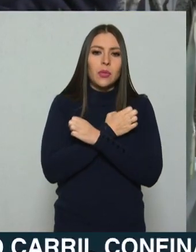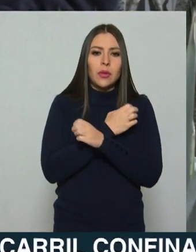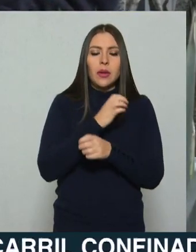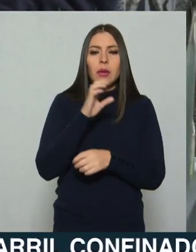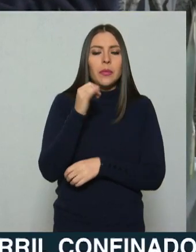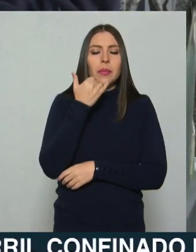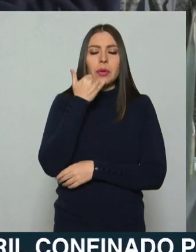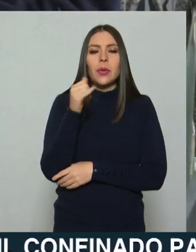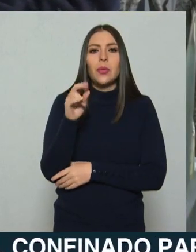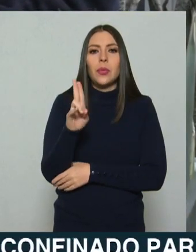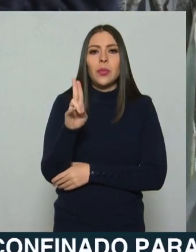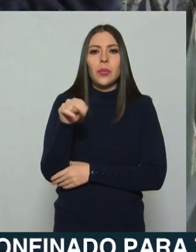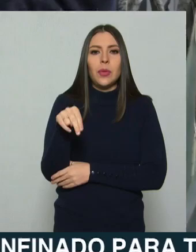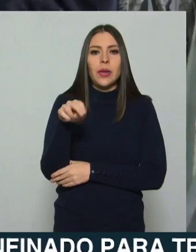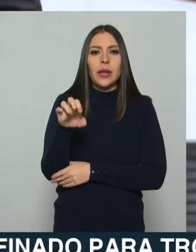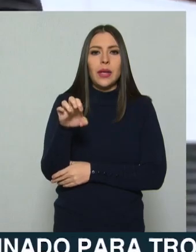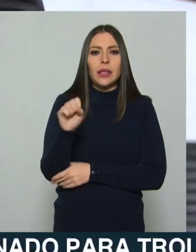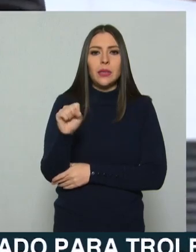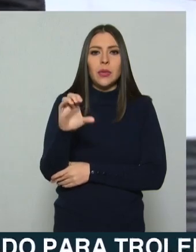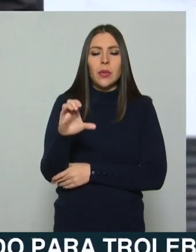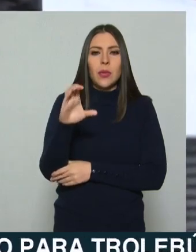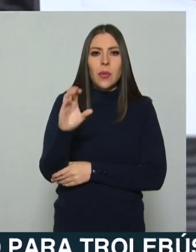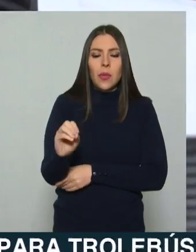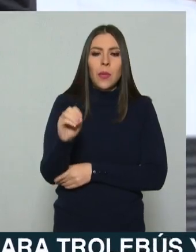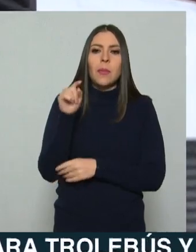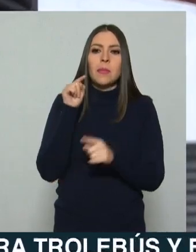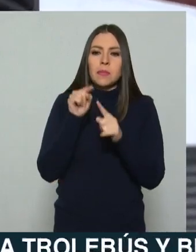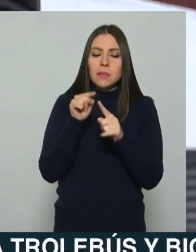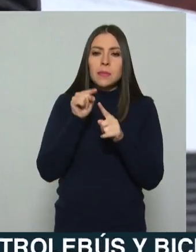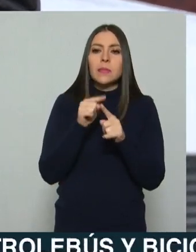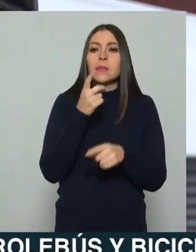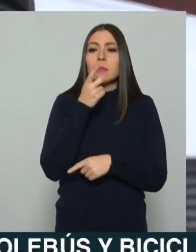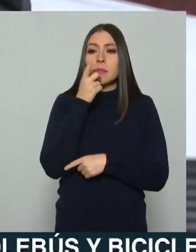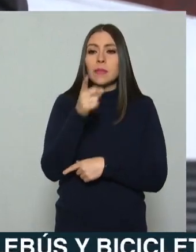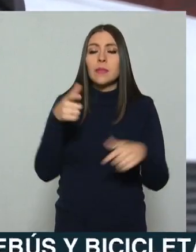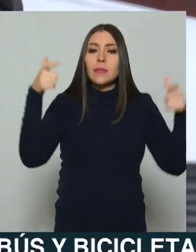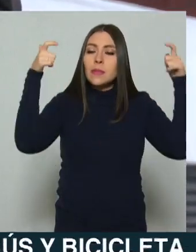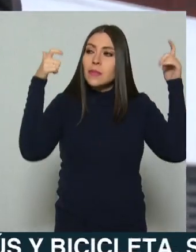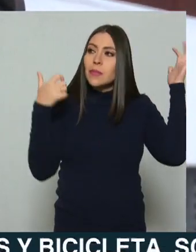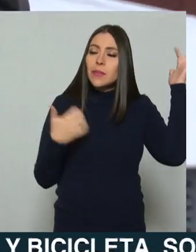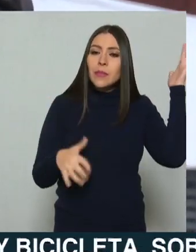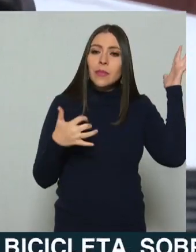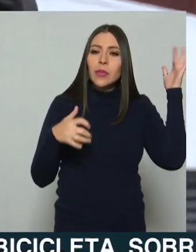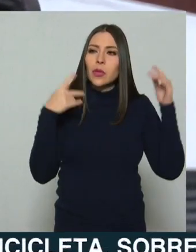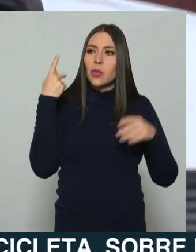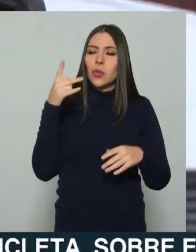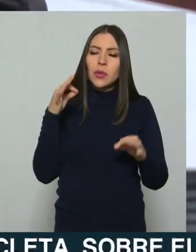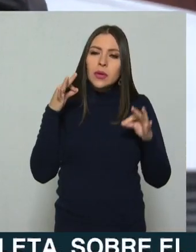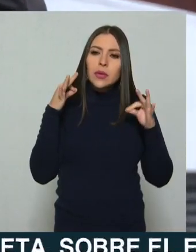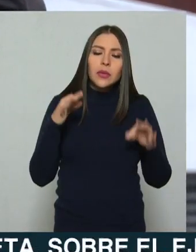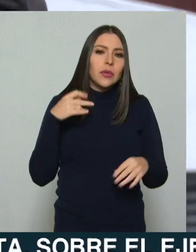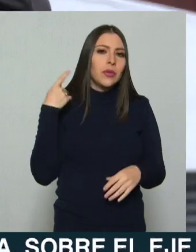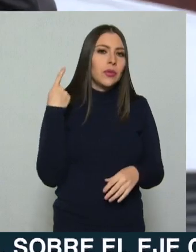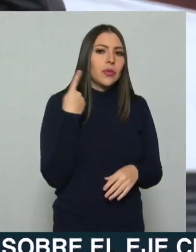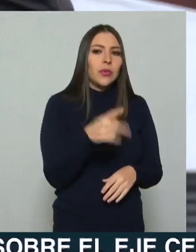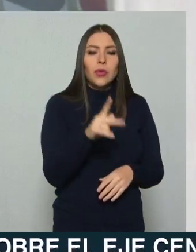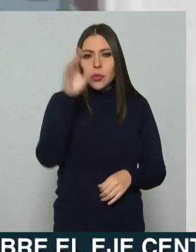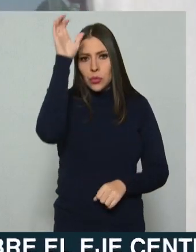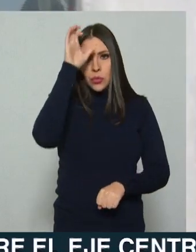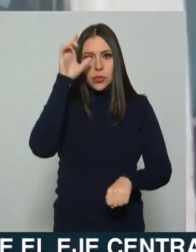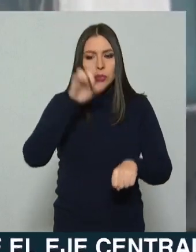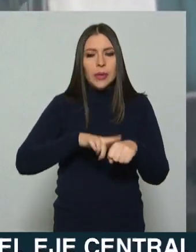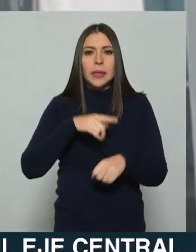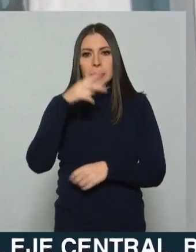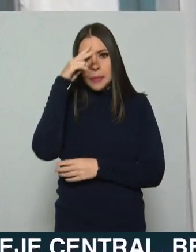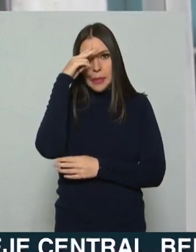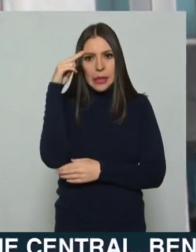la UNESCO por sus siglas en inglés, consideró que el mariachi es una música tradicional y un elemento fundamental de la cultura mexicana, a